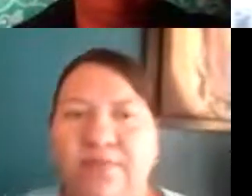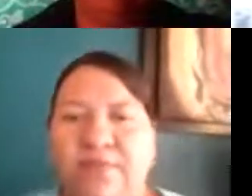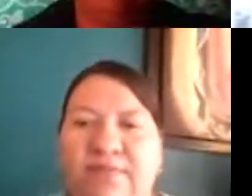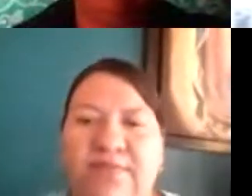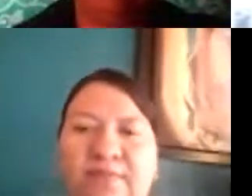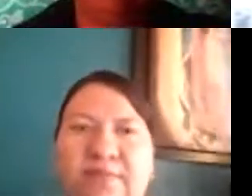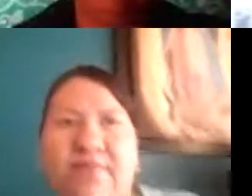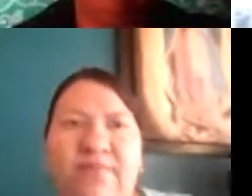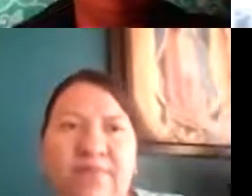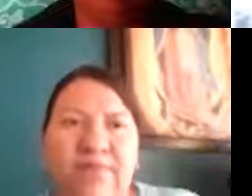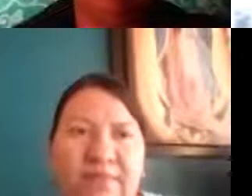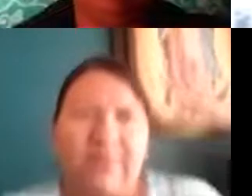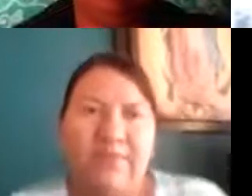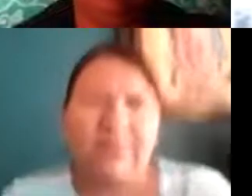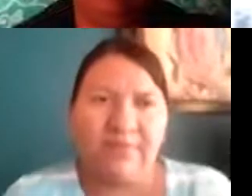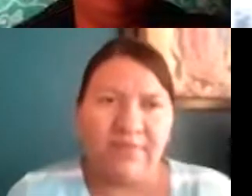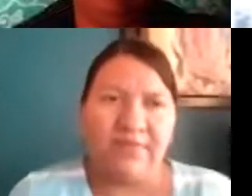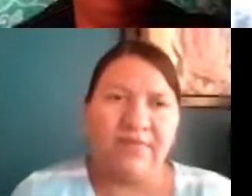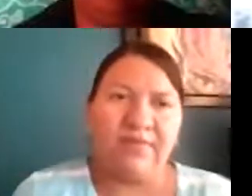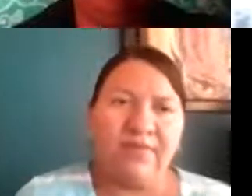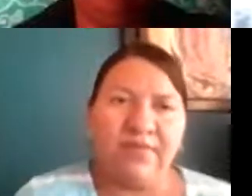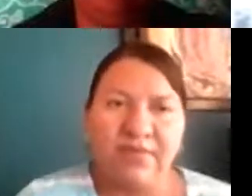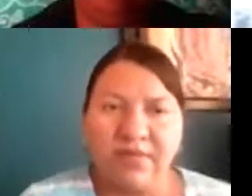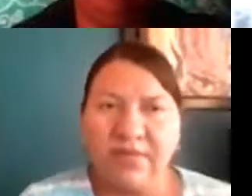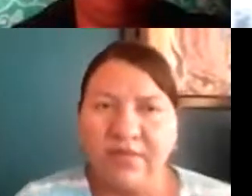dentro del sartén sucio que tiene su papá en las manos.